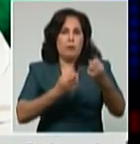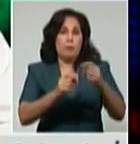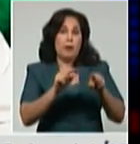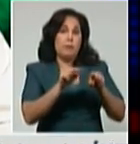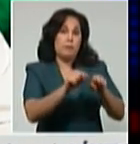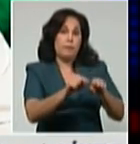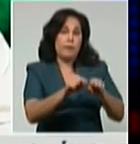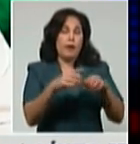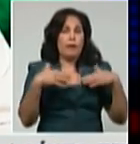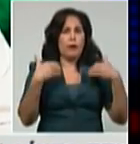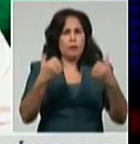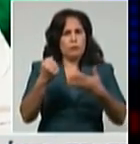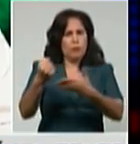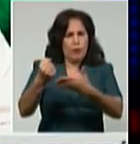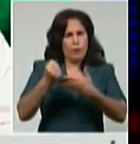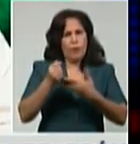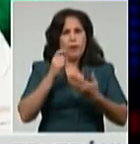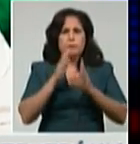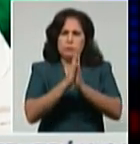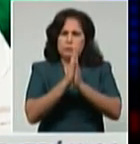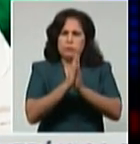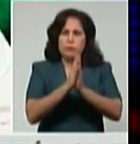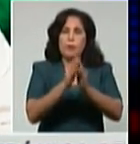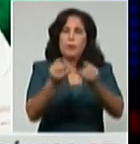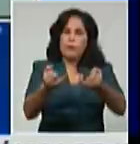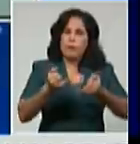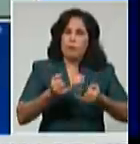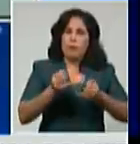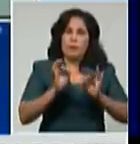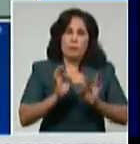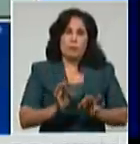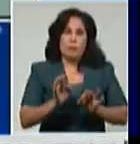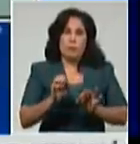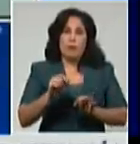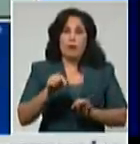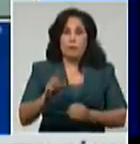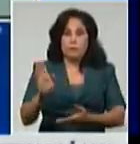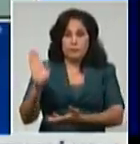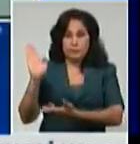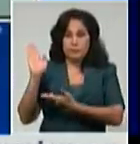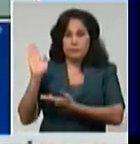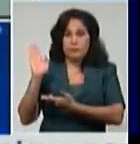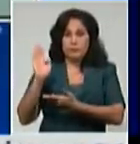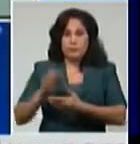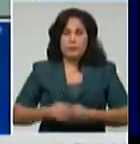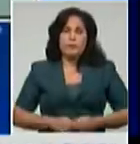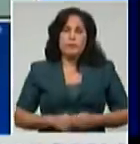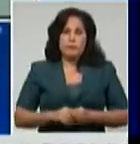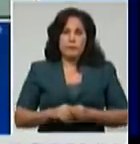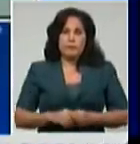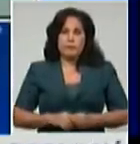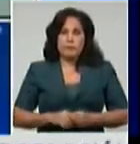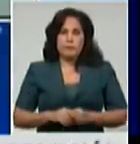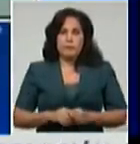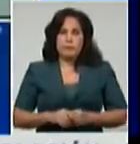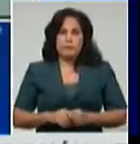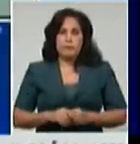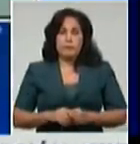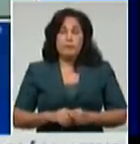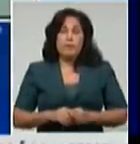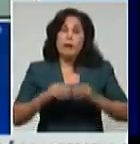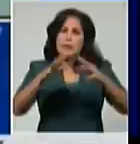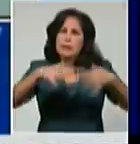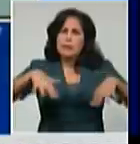pueda ayudar con una noticia que nos sacaron ahí en el centro de vigilancia del ministerio, de la situación